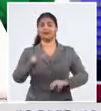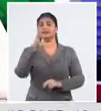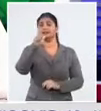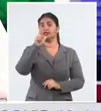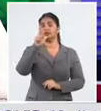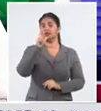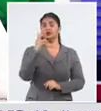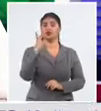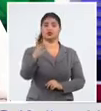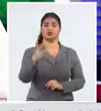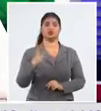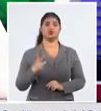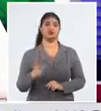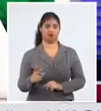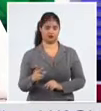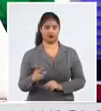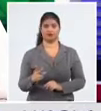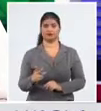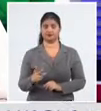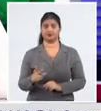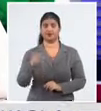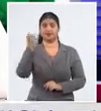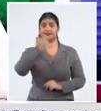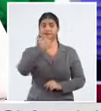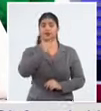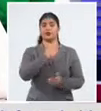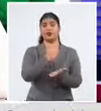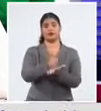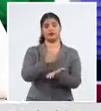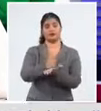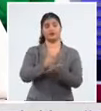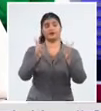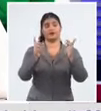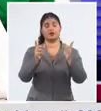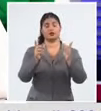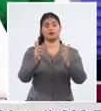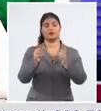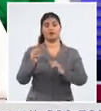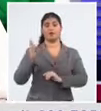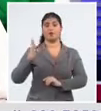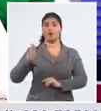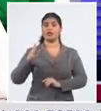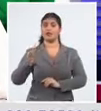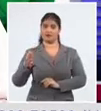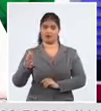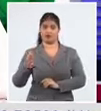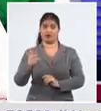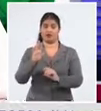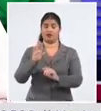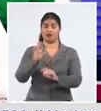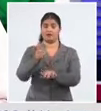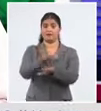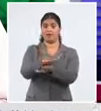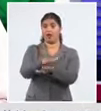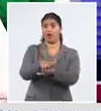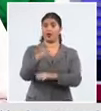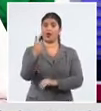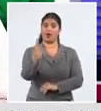2 de cada uno. Ciego de Ávila, Bolivia y Majagua, un fallecido en cada uno de estos